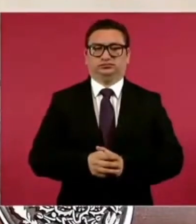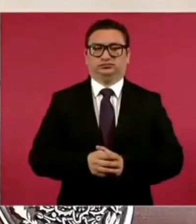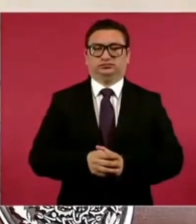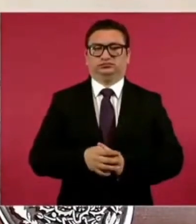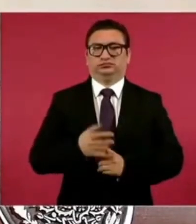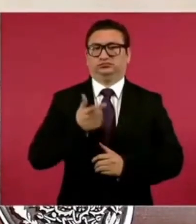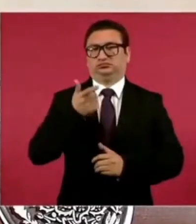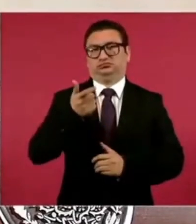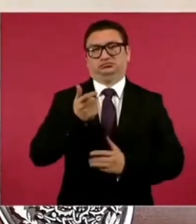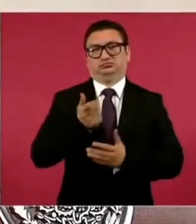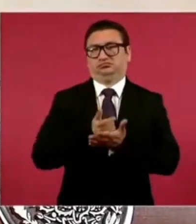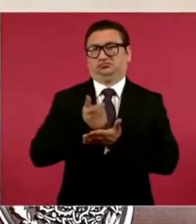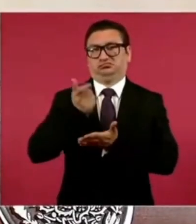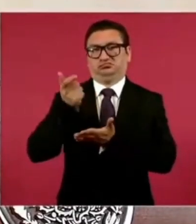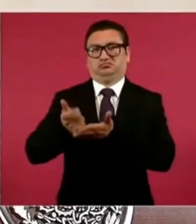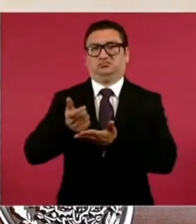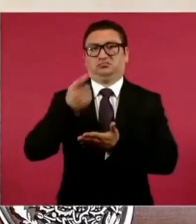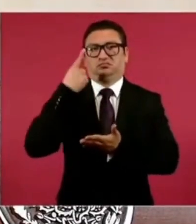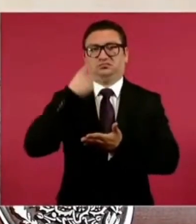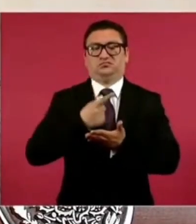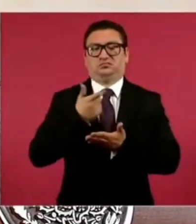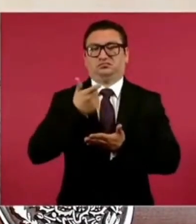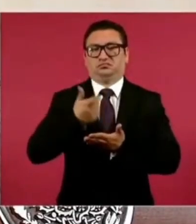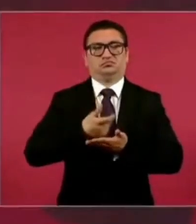dinero para repartir